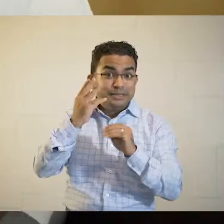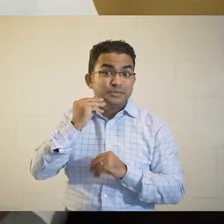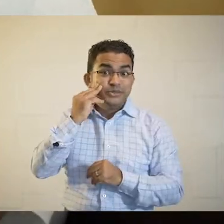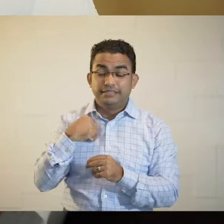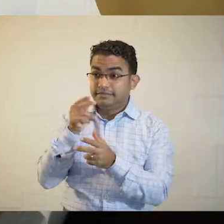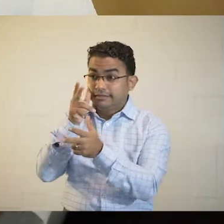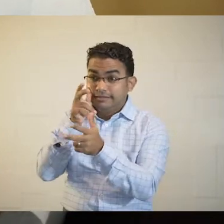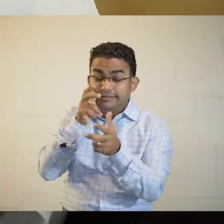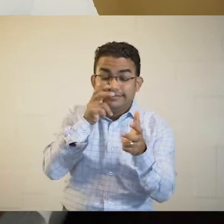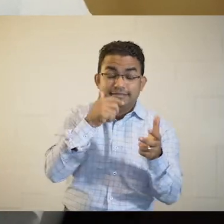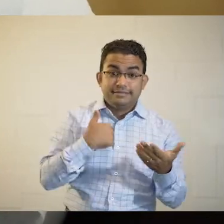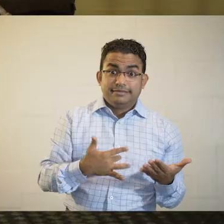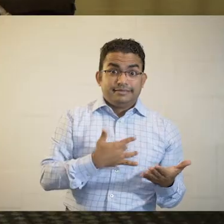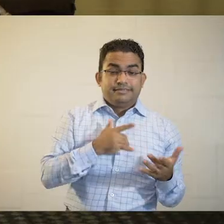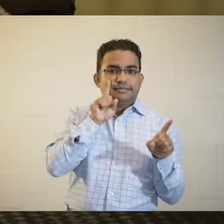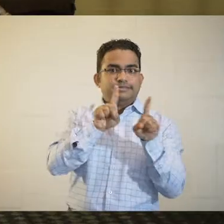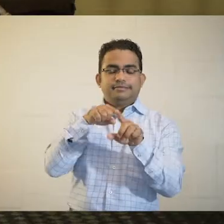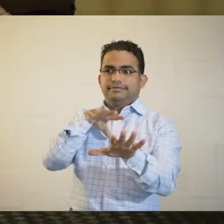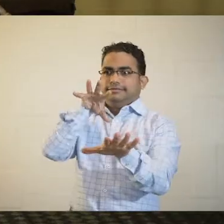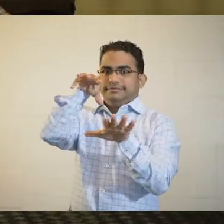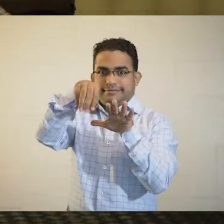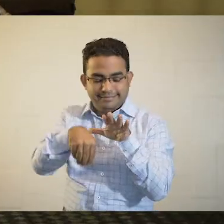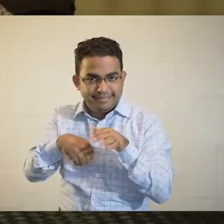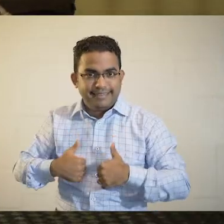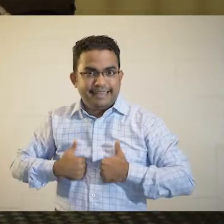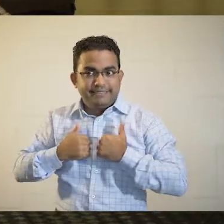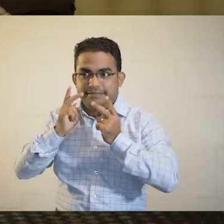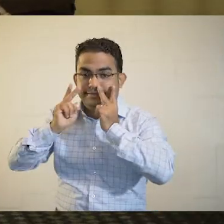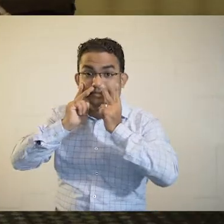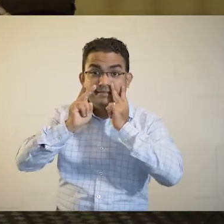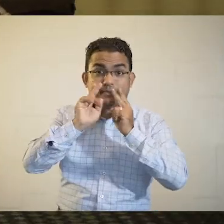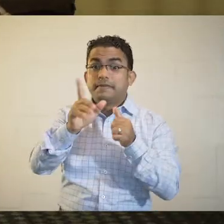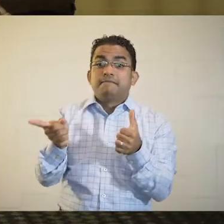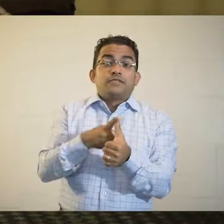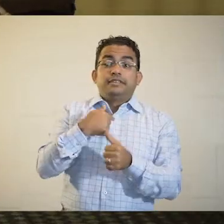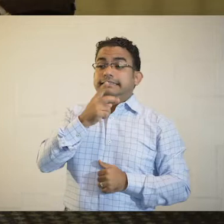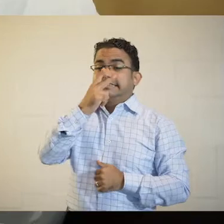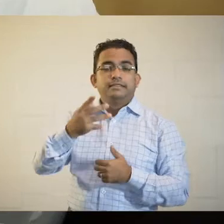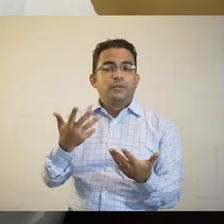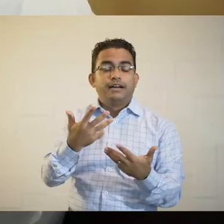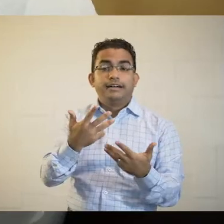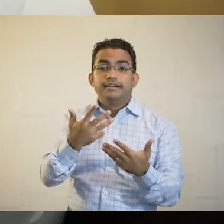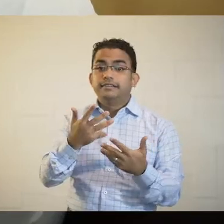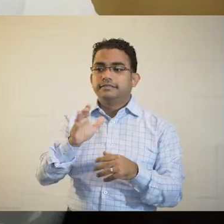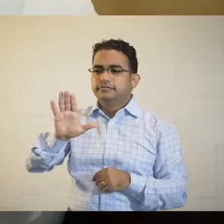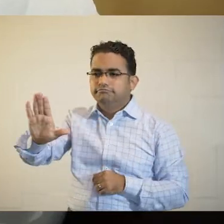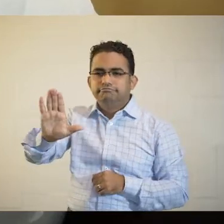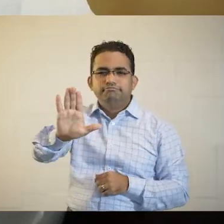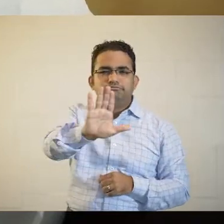me contaron ellos y ellas. Lo primero que yo vi, y eso siempre tiene que ser resaltado, es